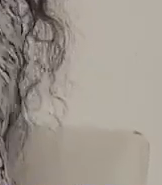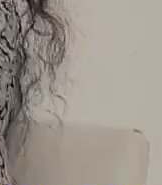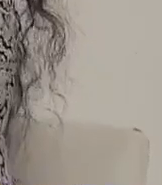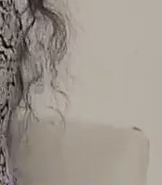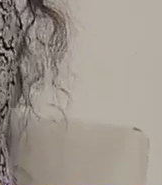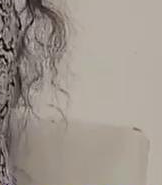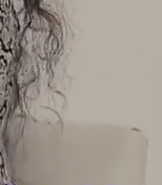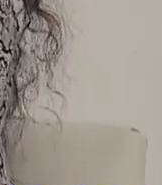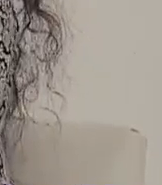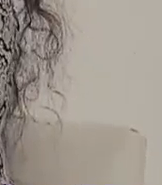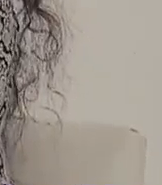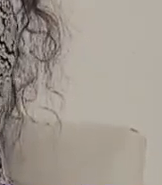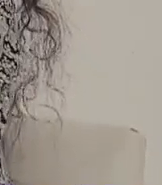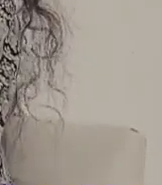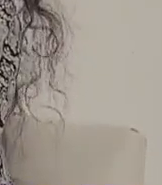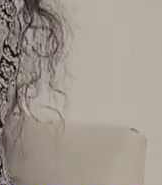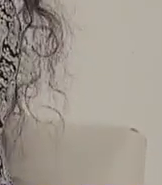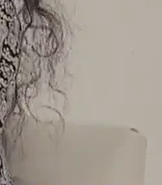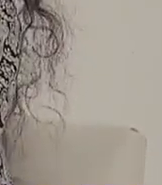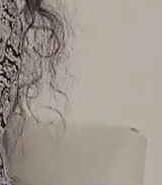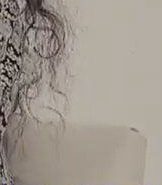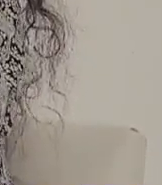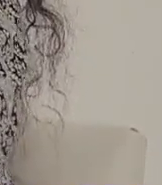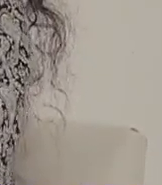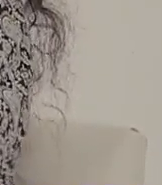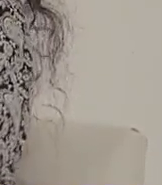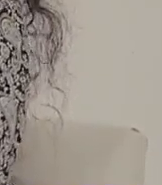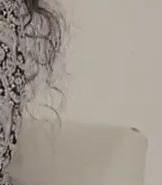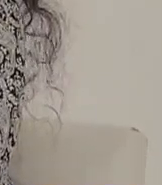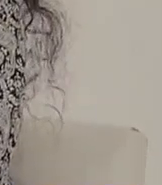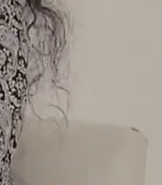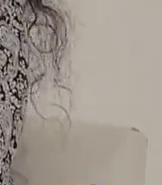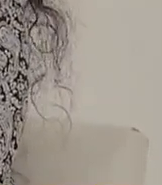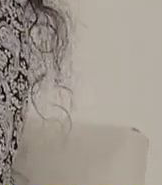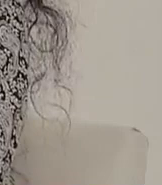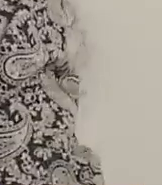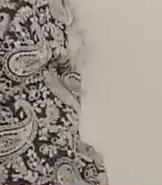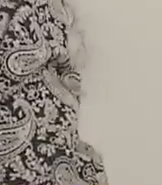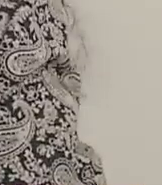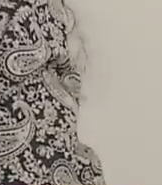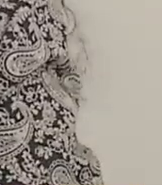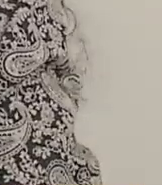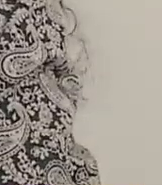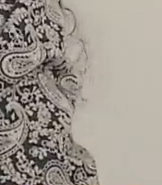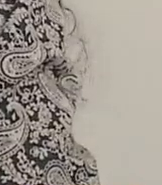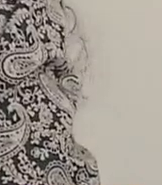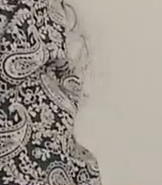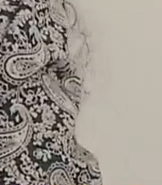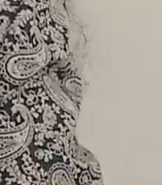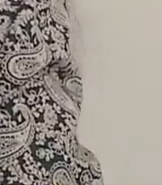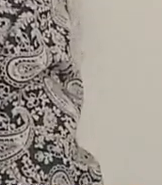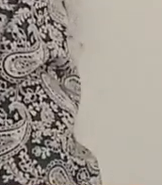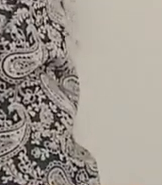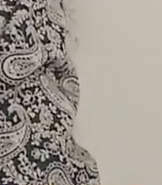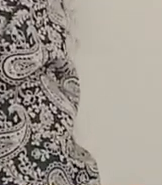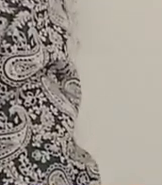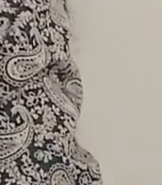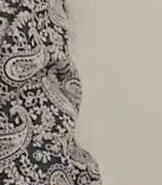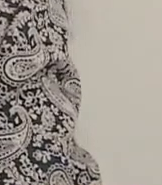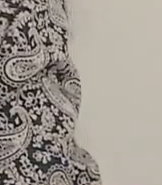hogar, las inversiones, el dinero. Muchas veces en una pareja el dinero de la